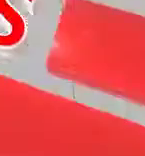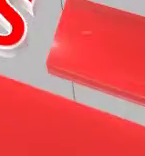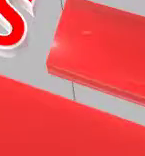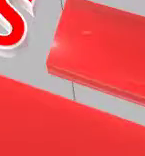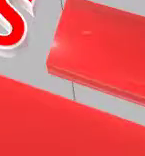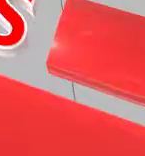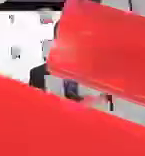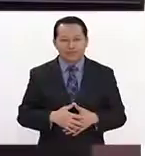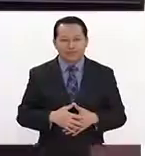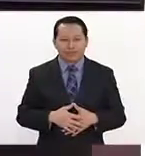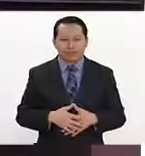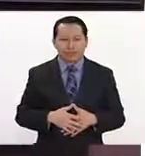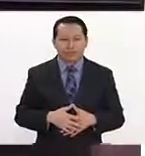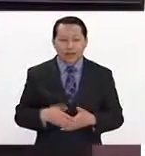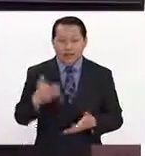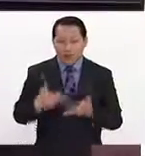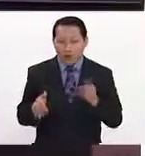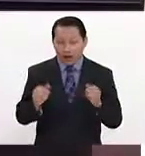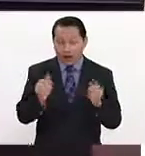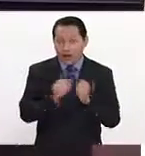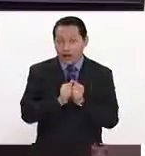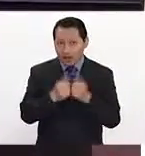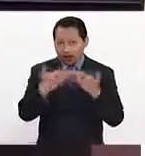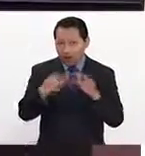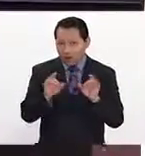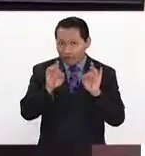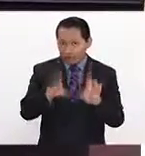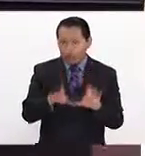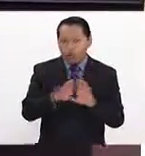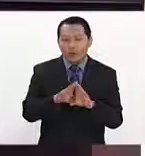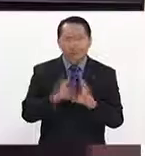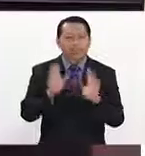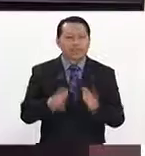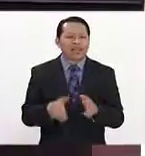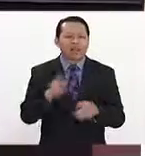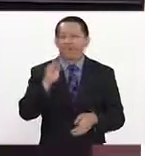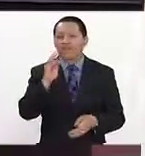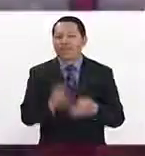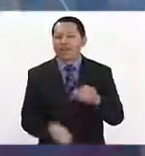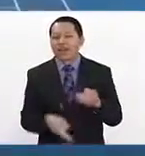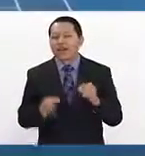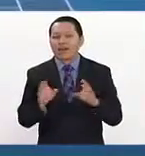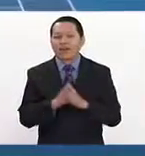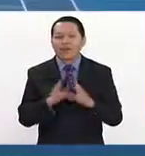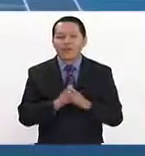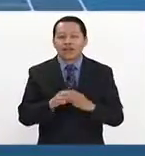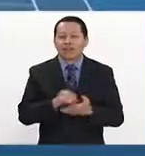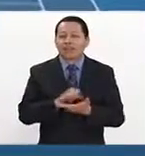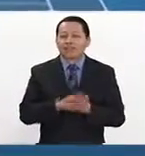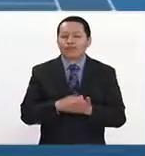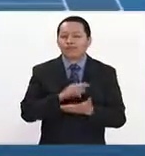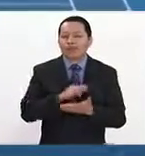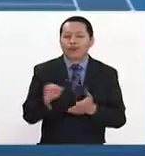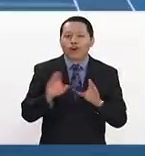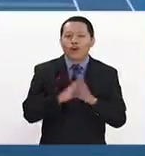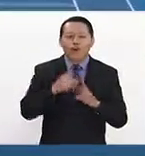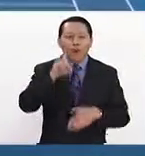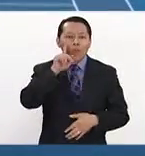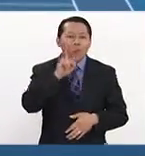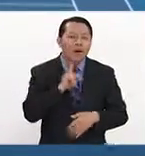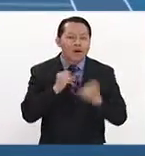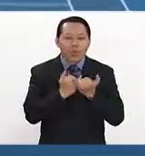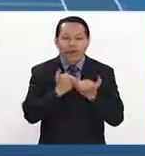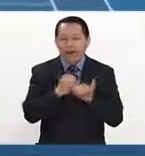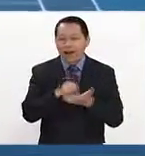Vamos ahora con el Abierto de Australia. Ya tenemos final. pues establecida en la rama femenil,